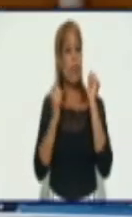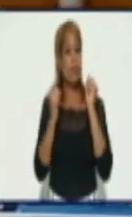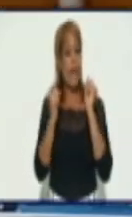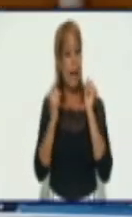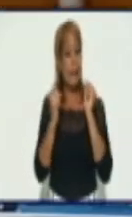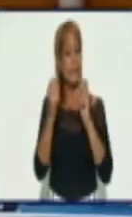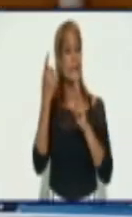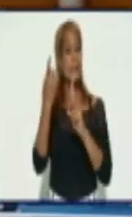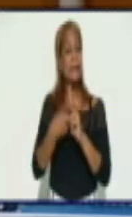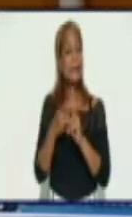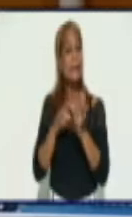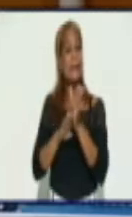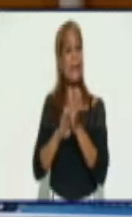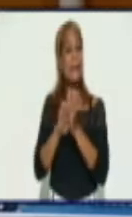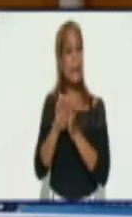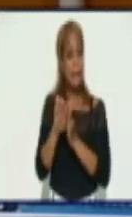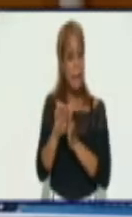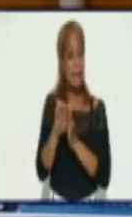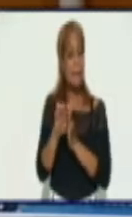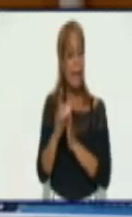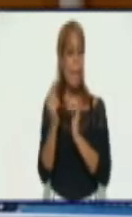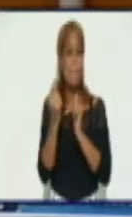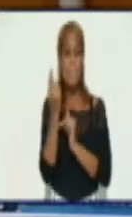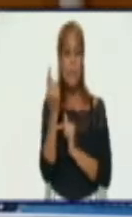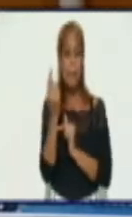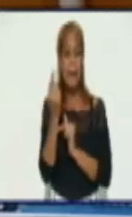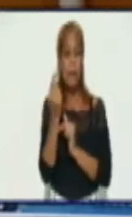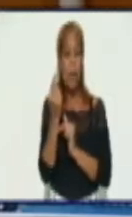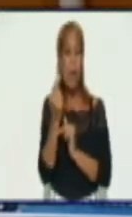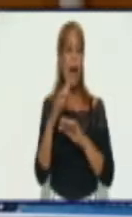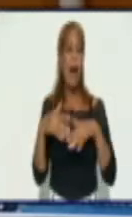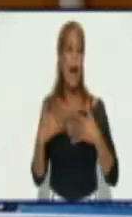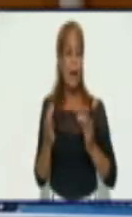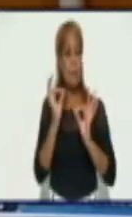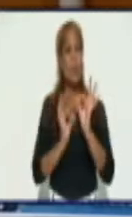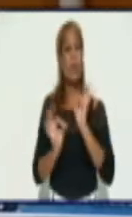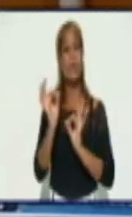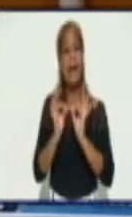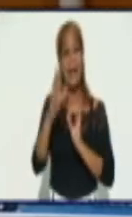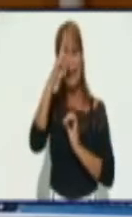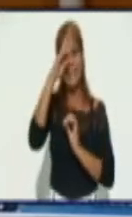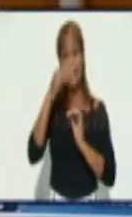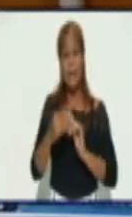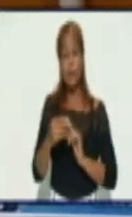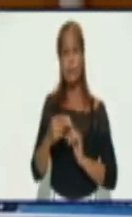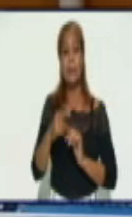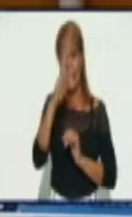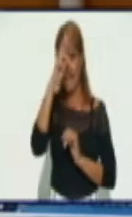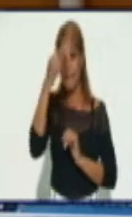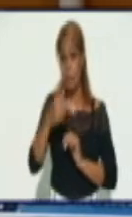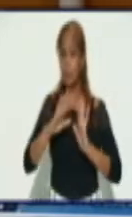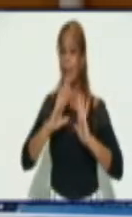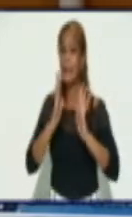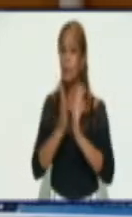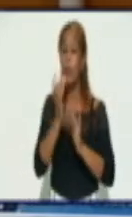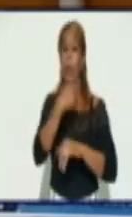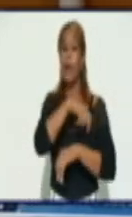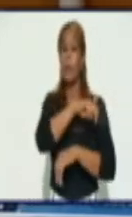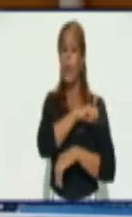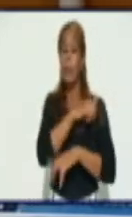dirigidas primero que todo a cuidar la salud de nuestro pueblo para lo que se